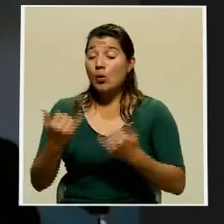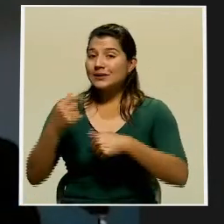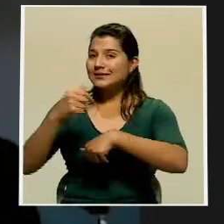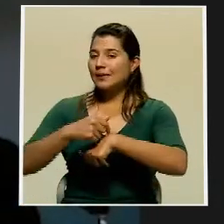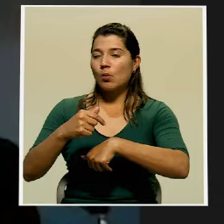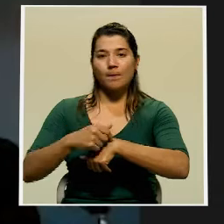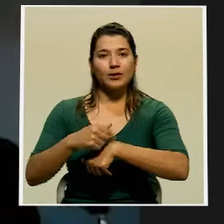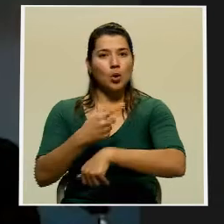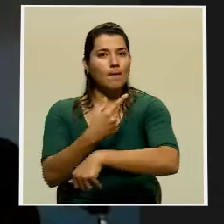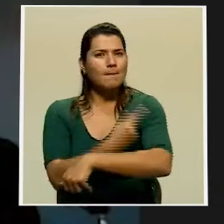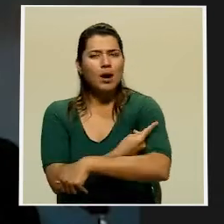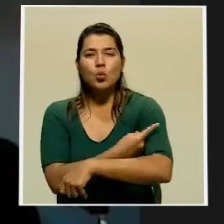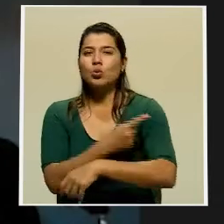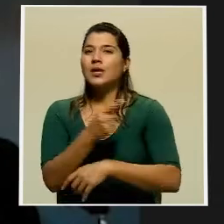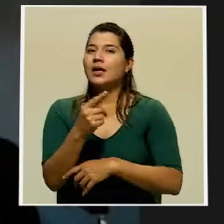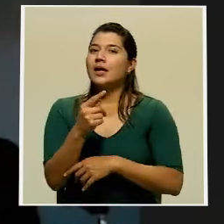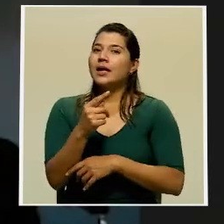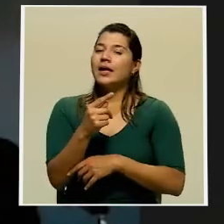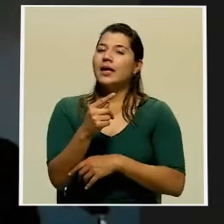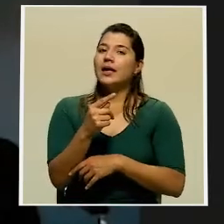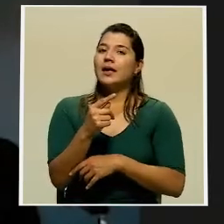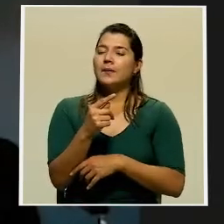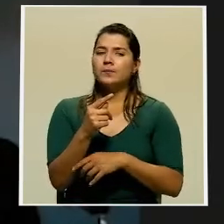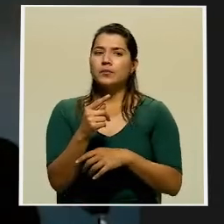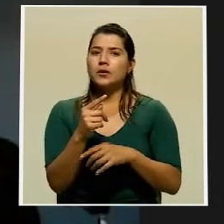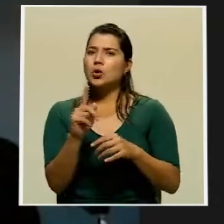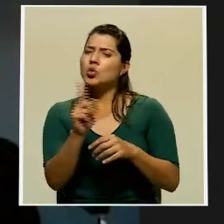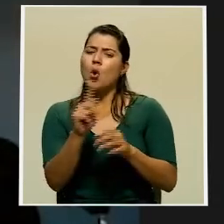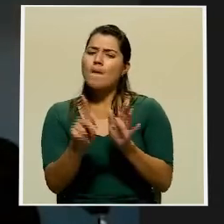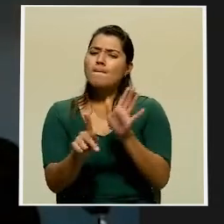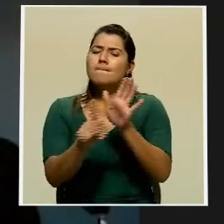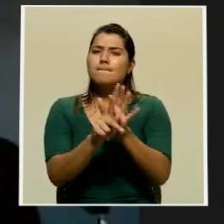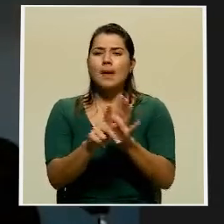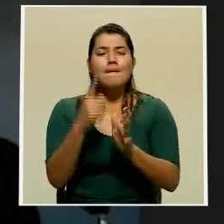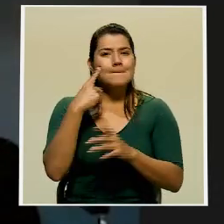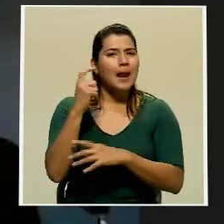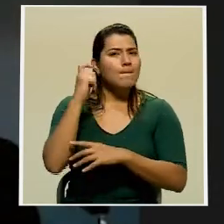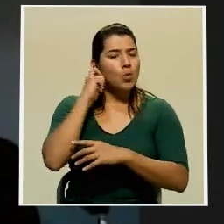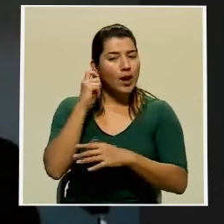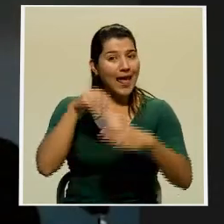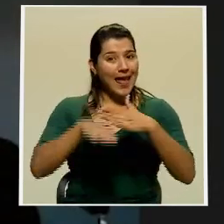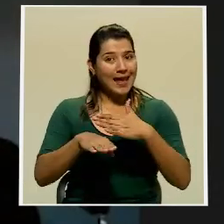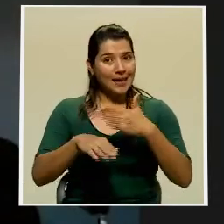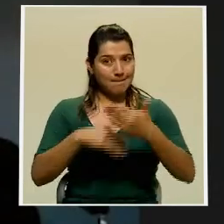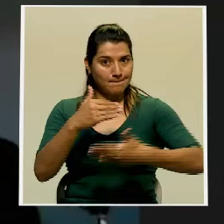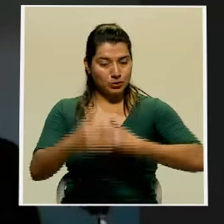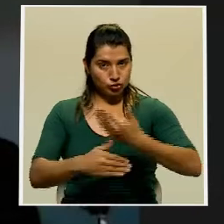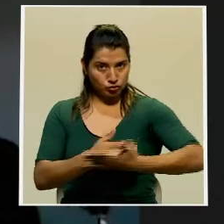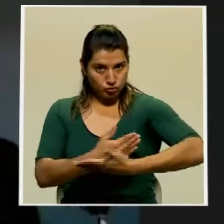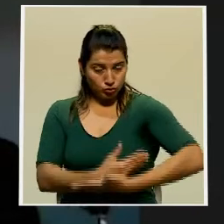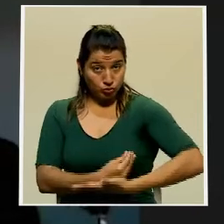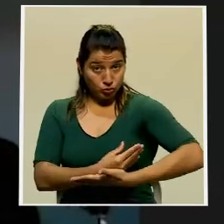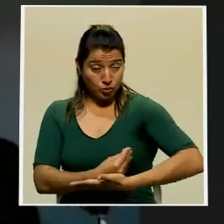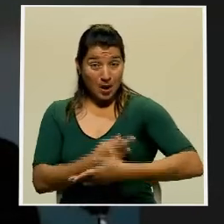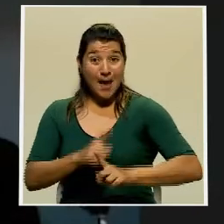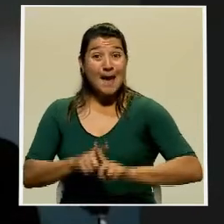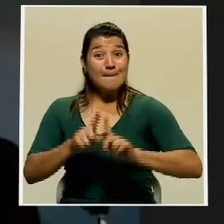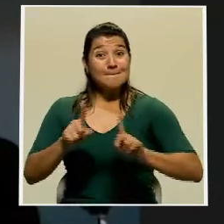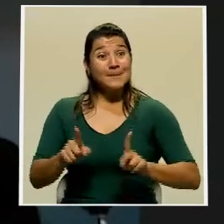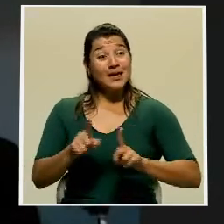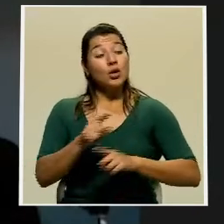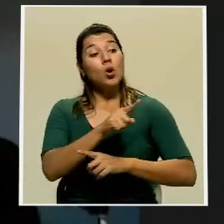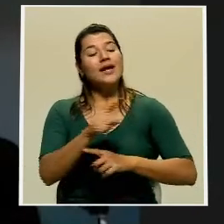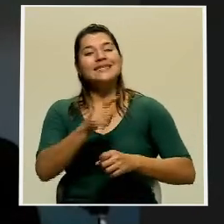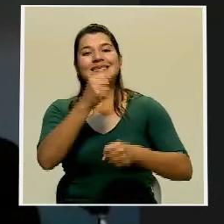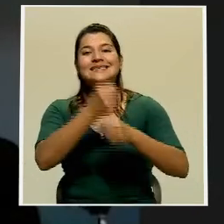está contraindicada para mujeres en periodo de lactancia. Sin embargo, como son trabajadores de la primera